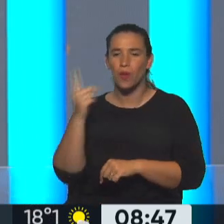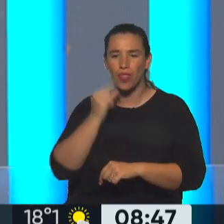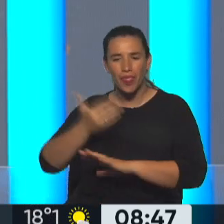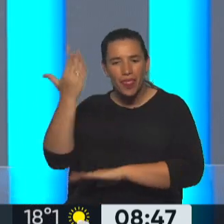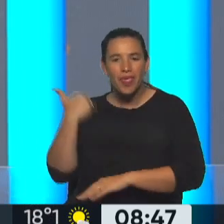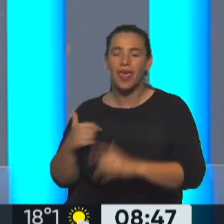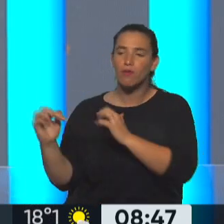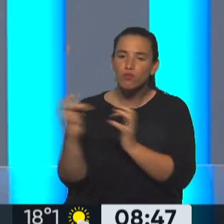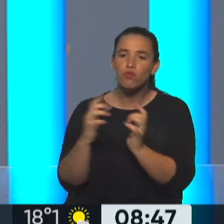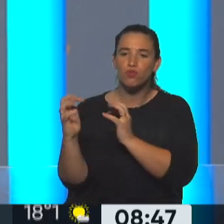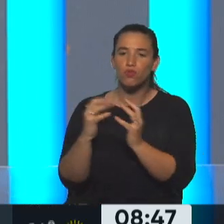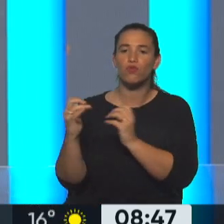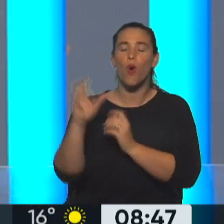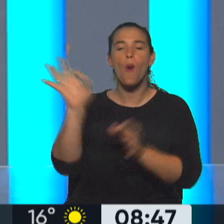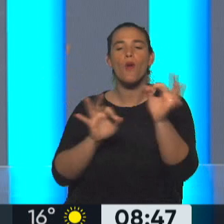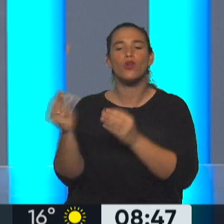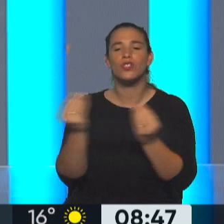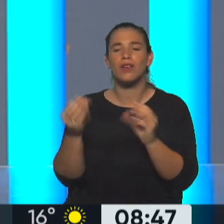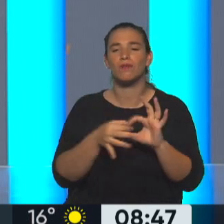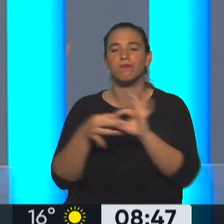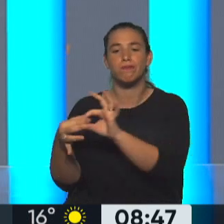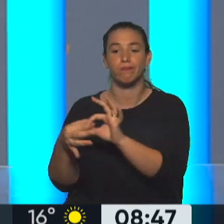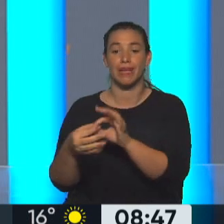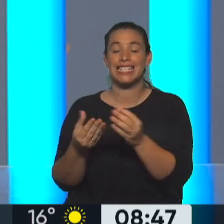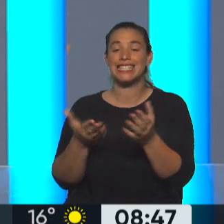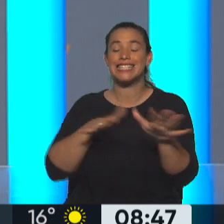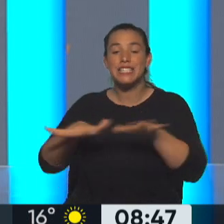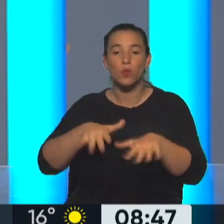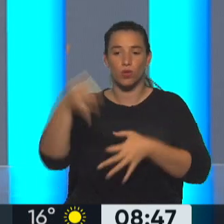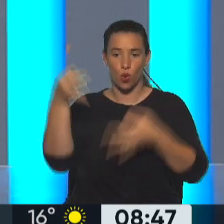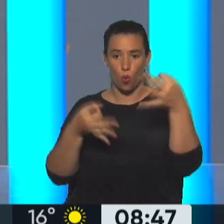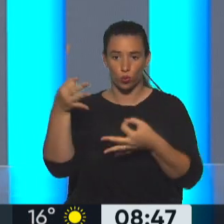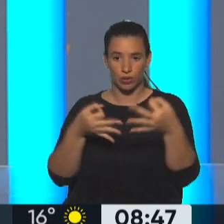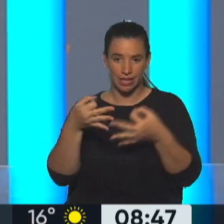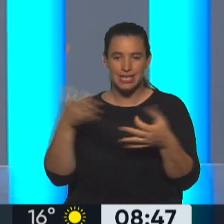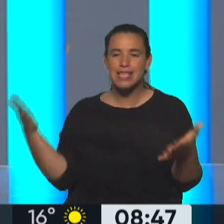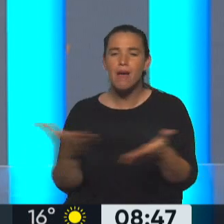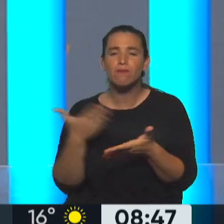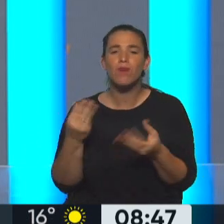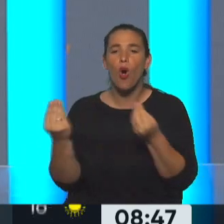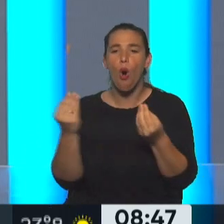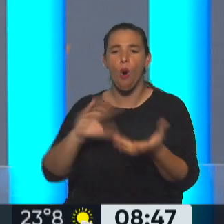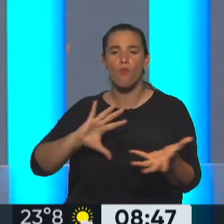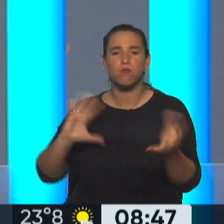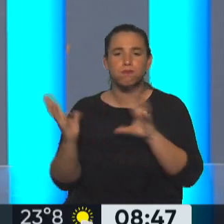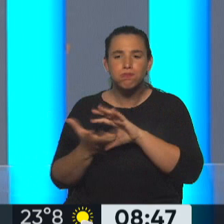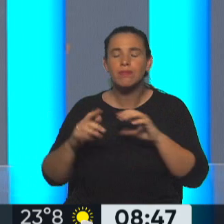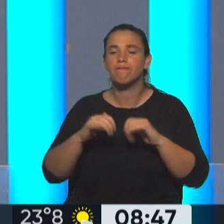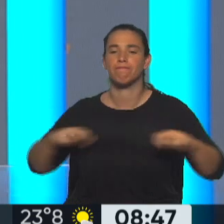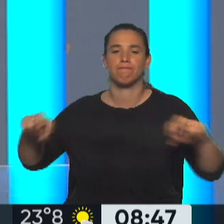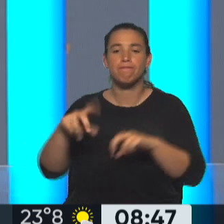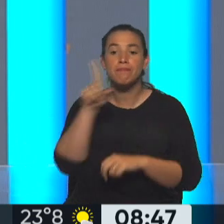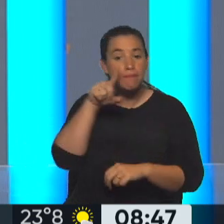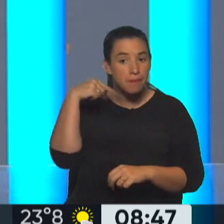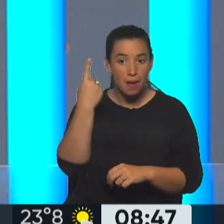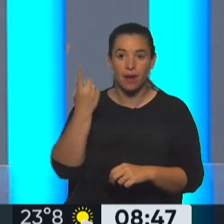que tienen que ver con la situación de la justicia. Y esta reestructuración de la justicia que está planteando desde el primer día de la llegada de Alberto Fernández